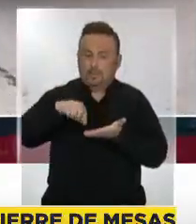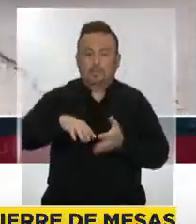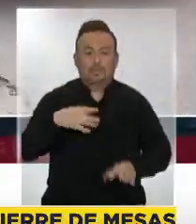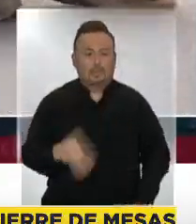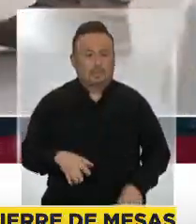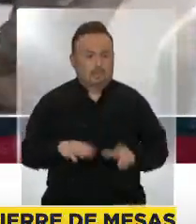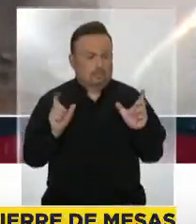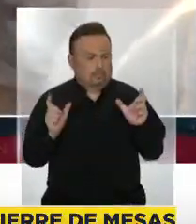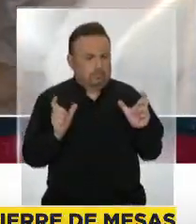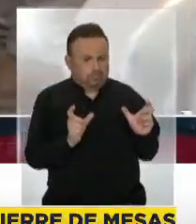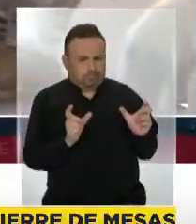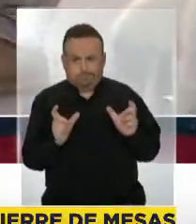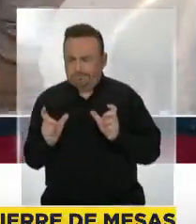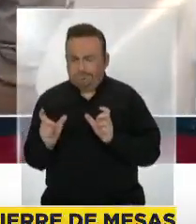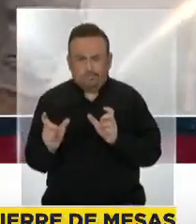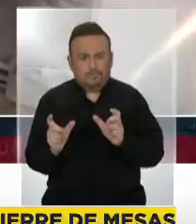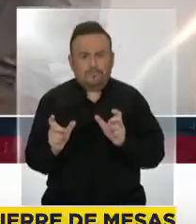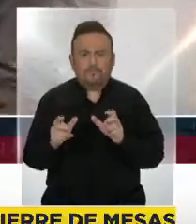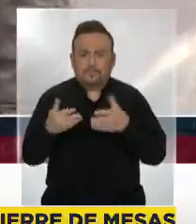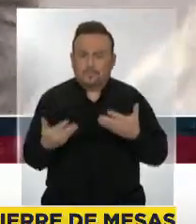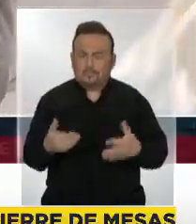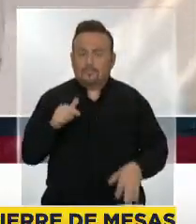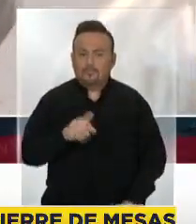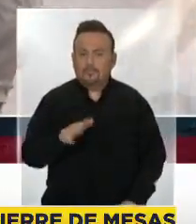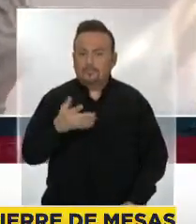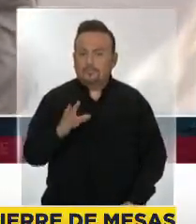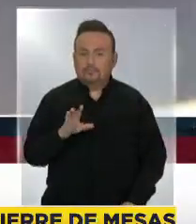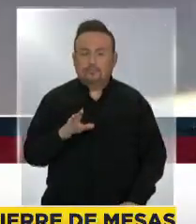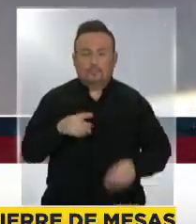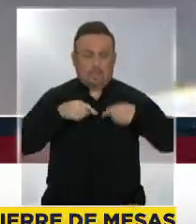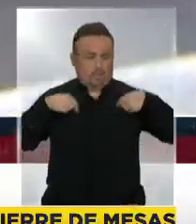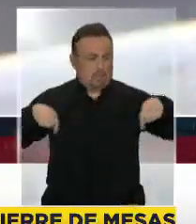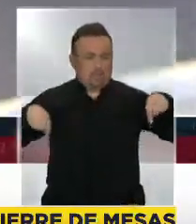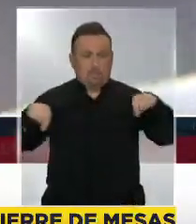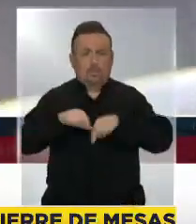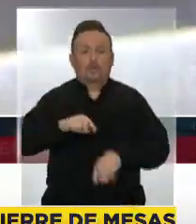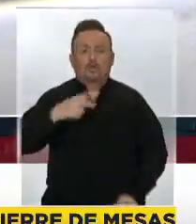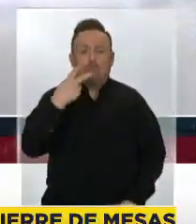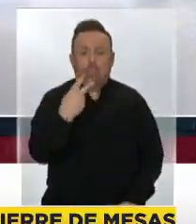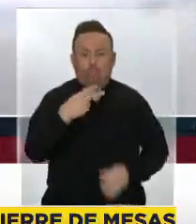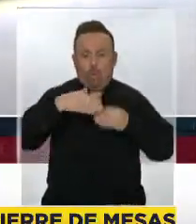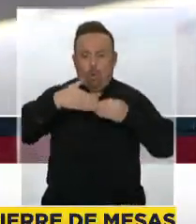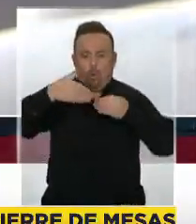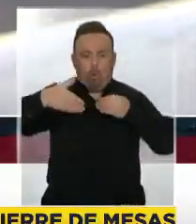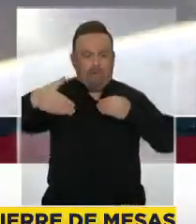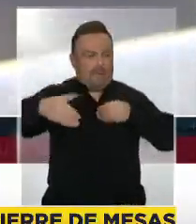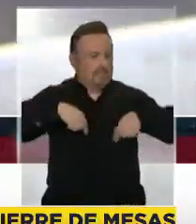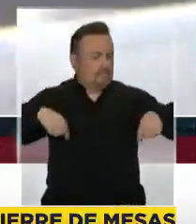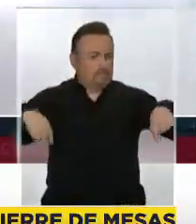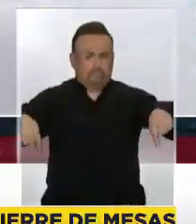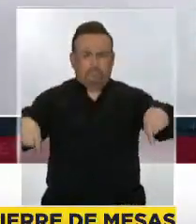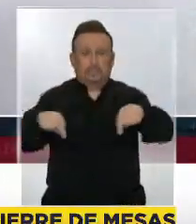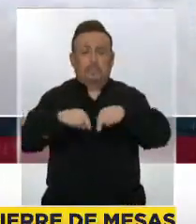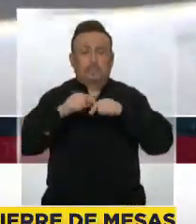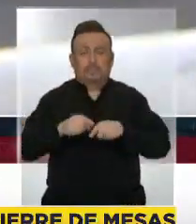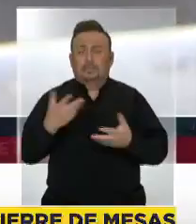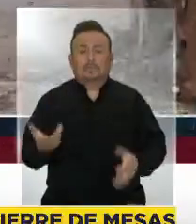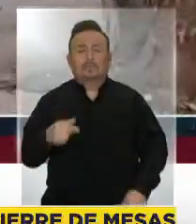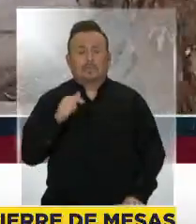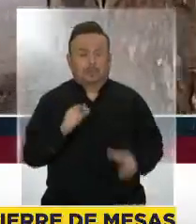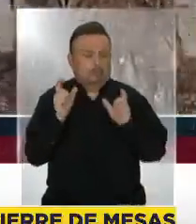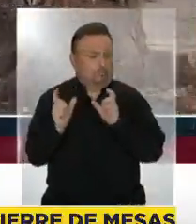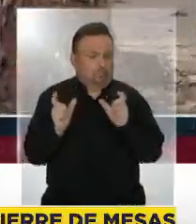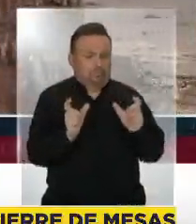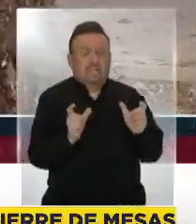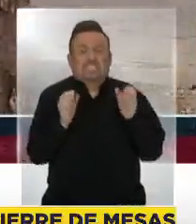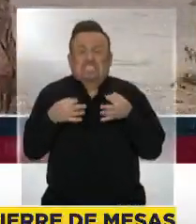un operativo amplio, estamos hablando de fácilmente dos cuadras, donde ha estado, en este caso, los diversos funcionarios para resguardar